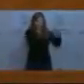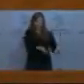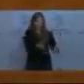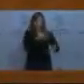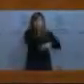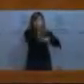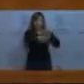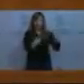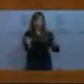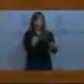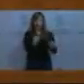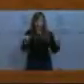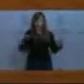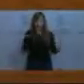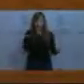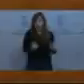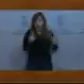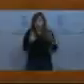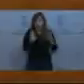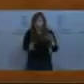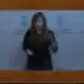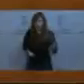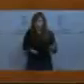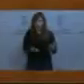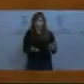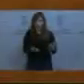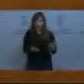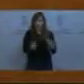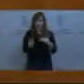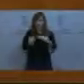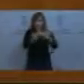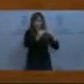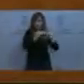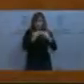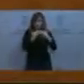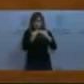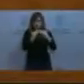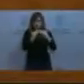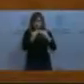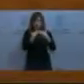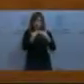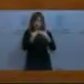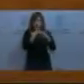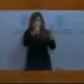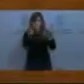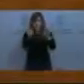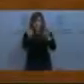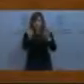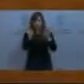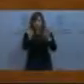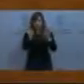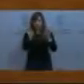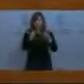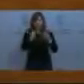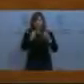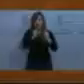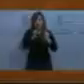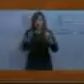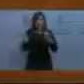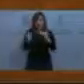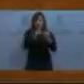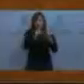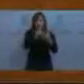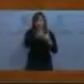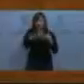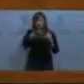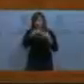realizar esta acción determinante que igualará, al menos en ese aspecto, y proporcionará equidad a los usuarios